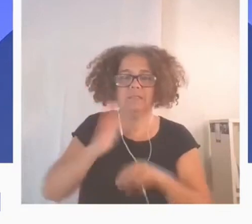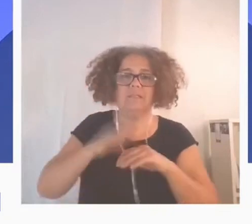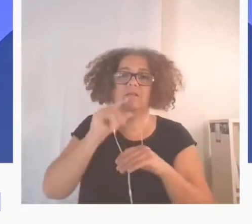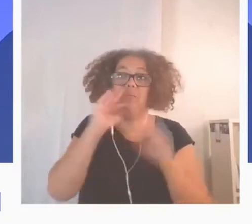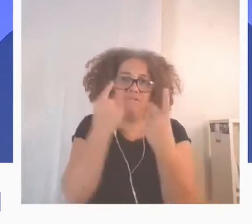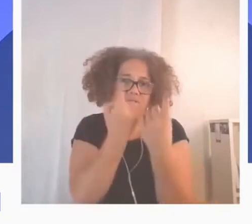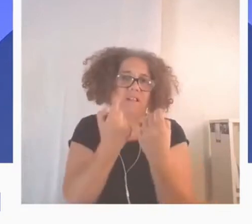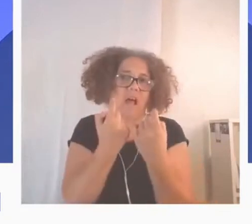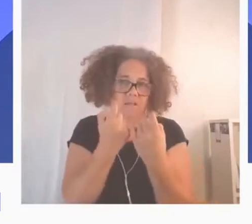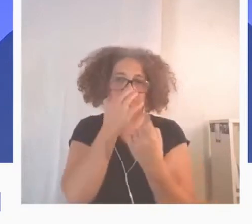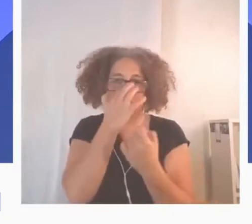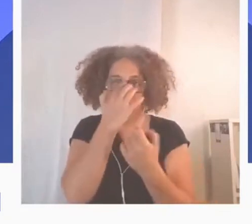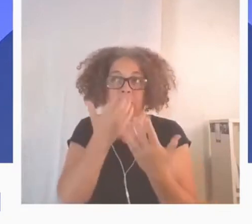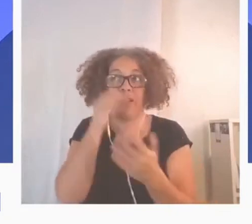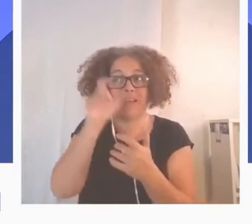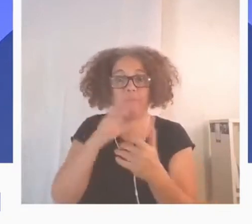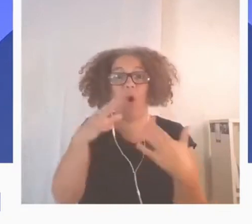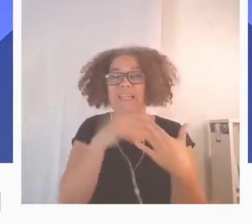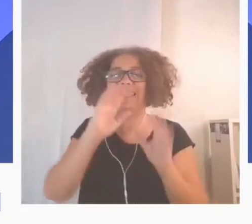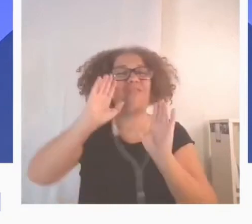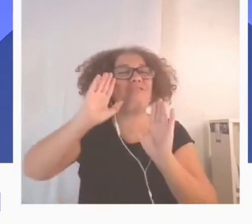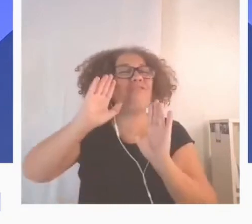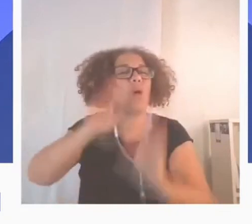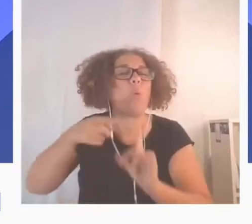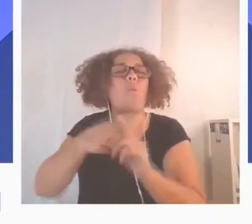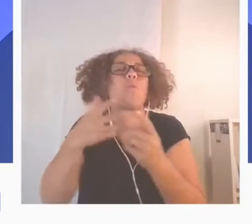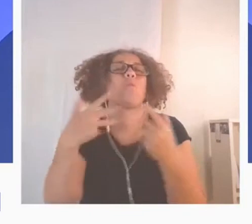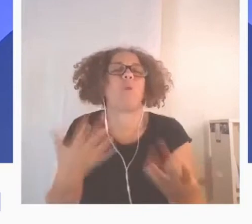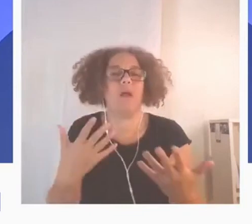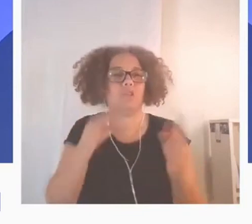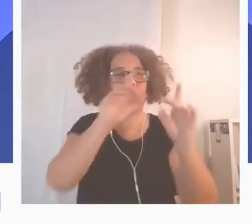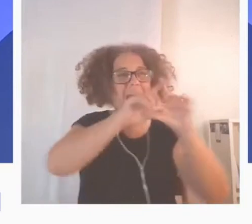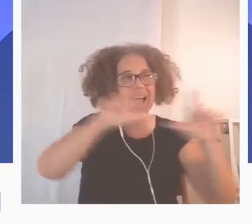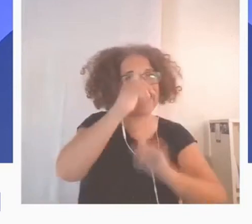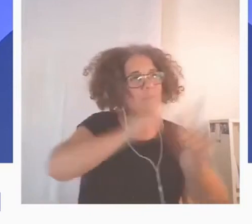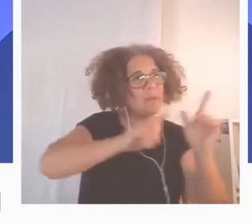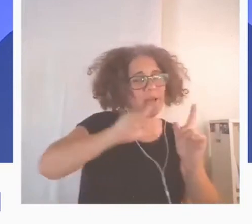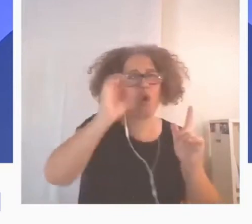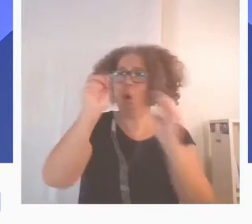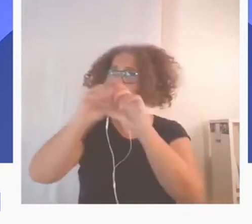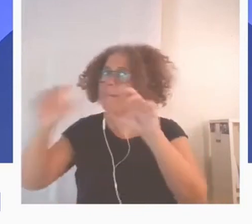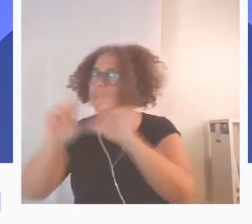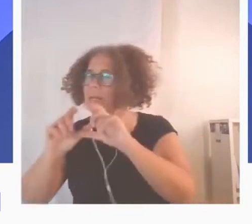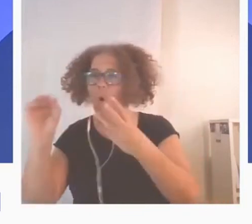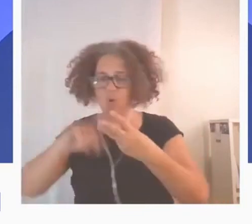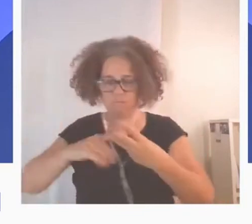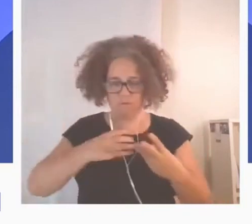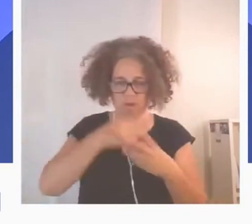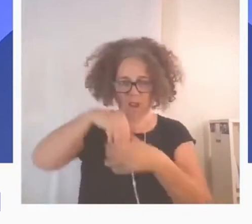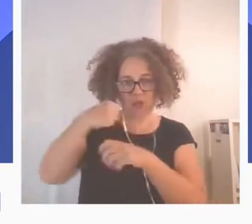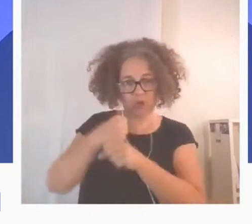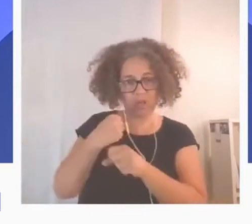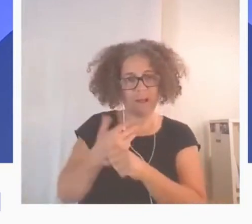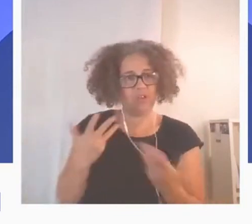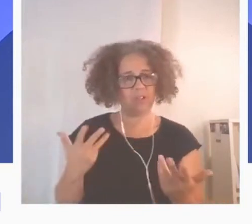algunas cuestiones. O sea, vuestro cliente final ¿son las agencias de viajes, son las empresas o somos los trabajadores de las empresas